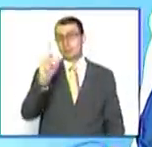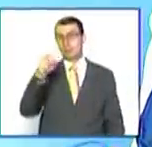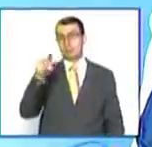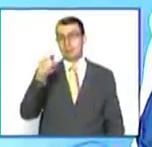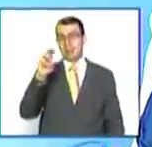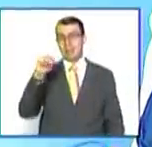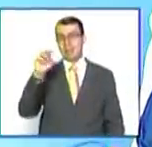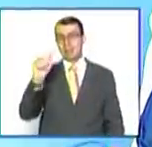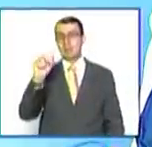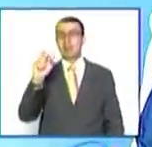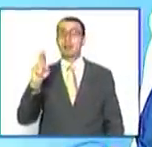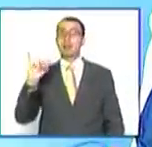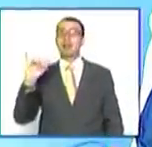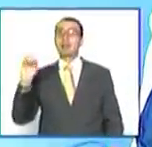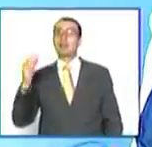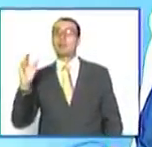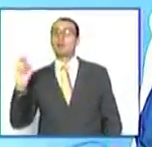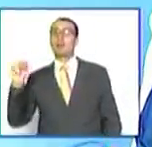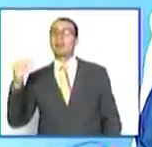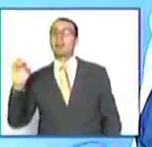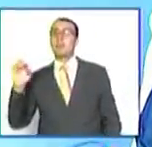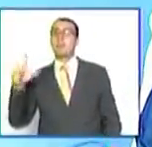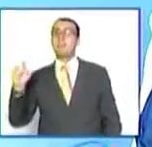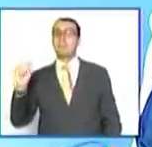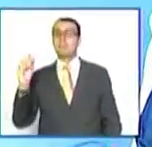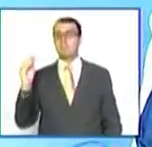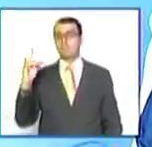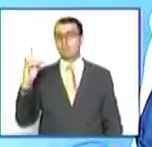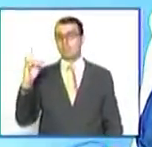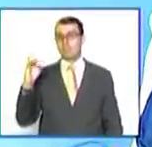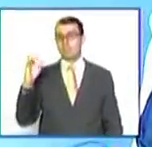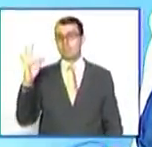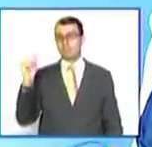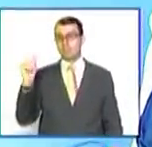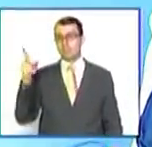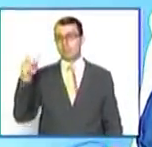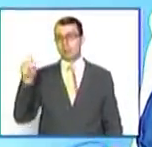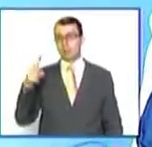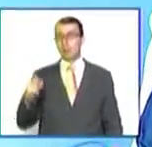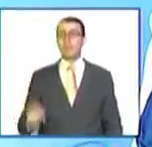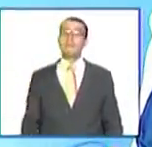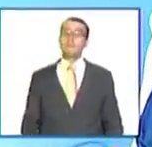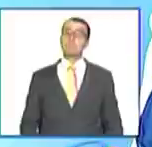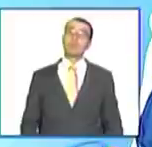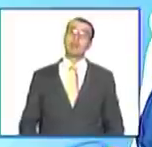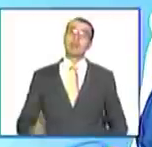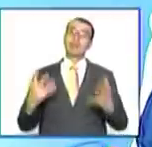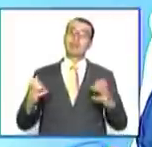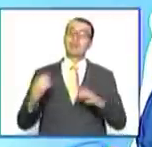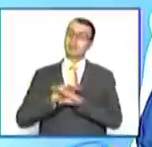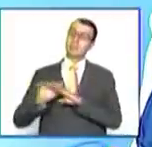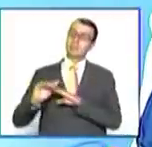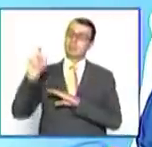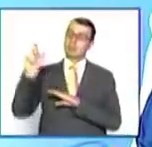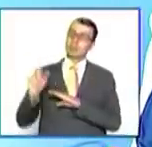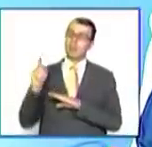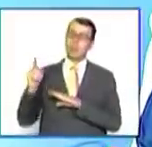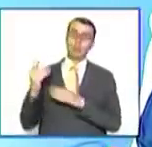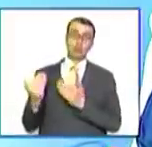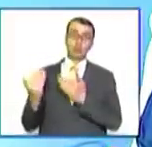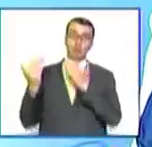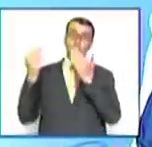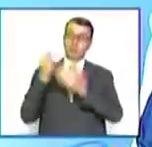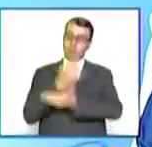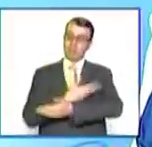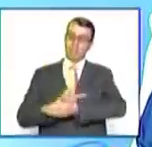en plaquetas. Y hoy quiero contarles a todos ustedes con nuestro invitado las bondades que esto tiene. Por eso